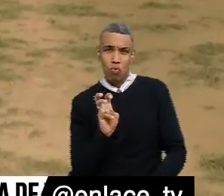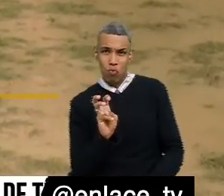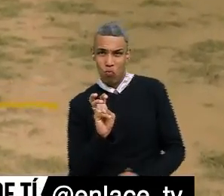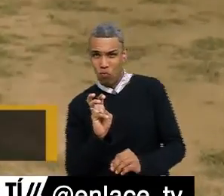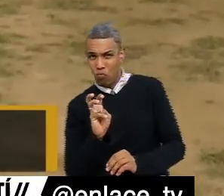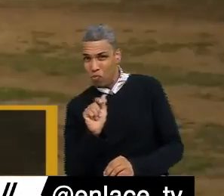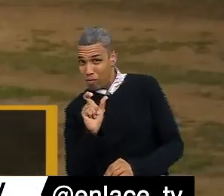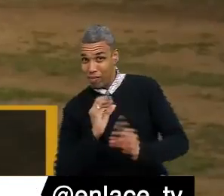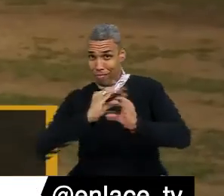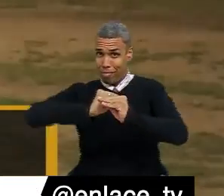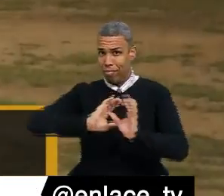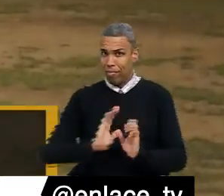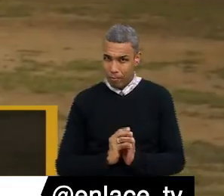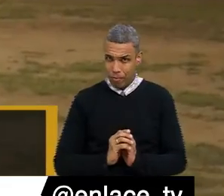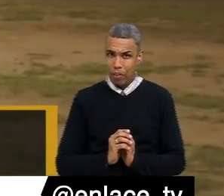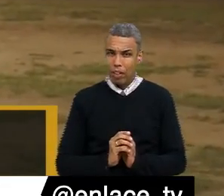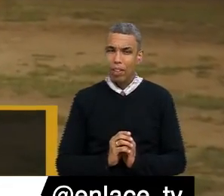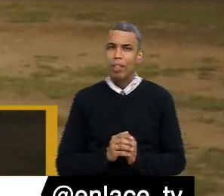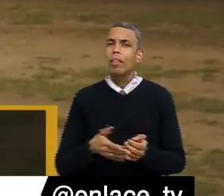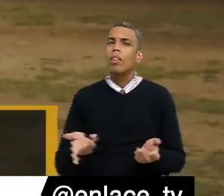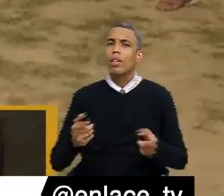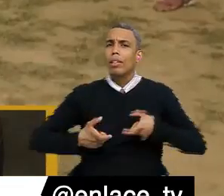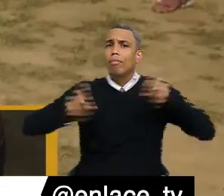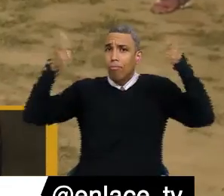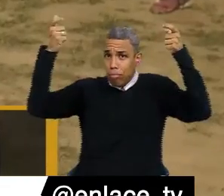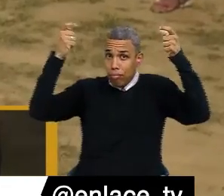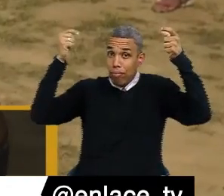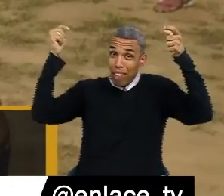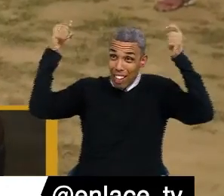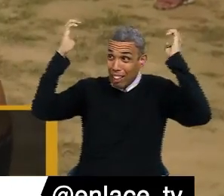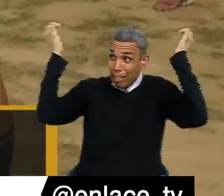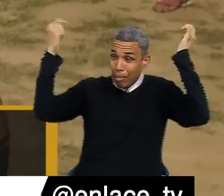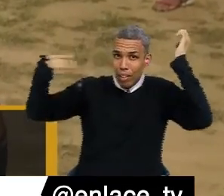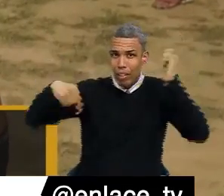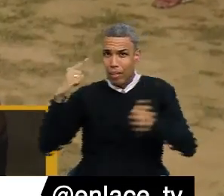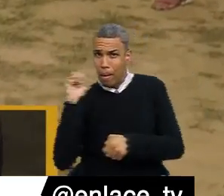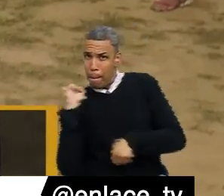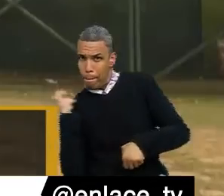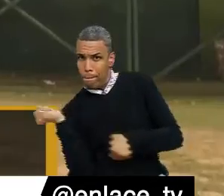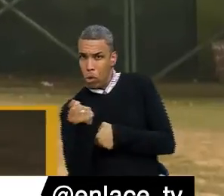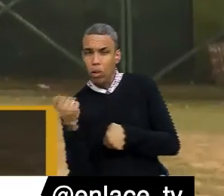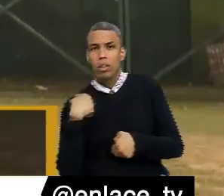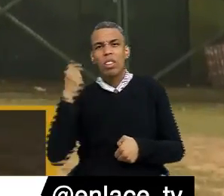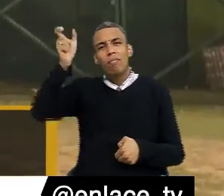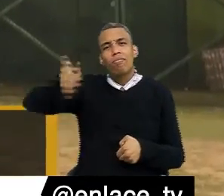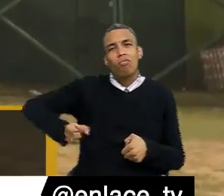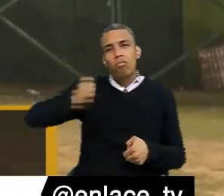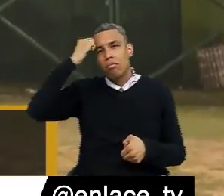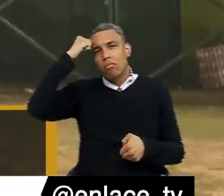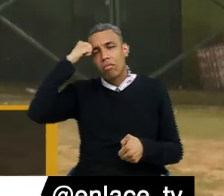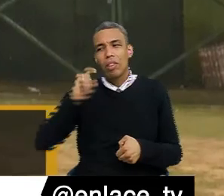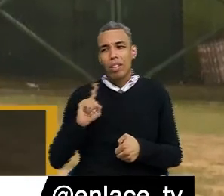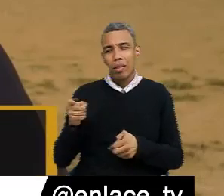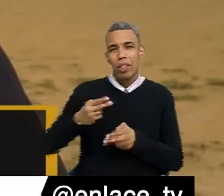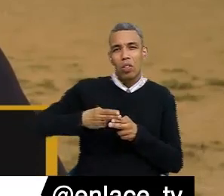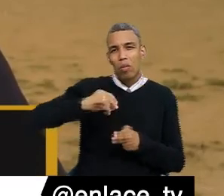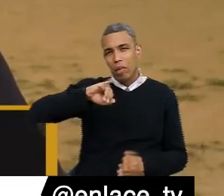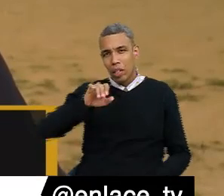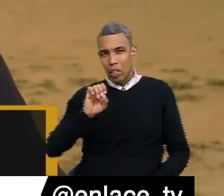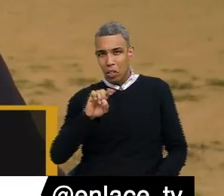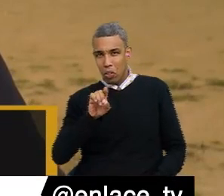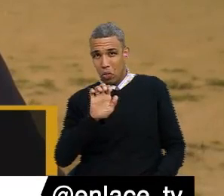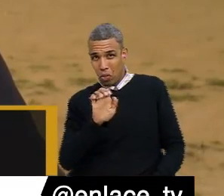Machuca, tienen lugar los entrenamientos de la Escuela de Lanzadores de Bola Rápida, dirigida por el instructor venezolano José Guerrero. Bola rápida,